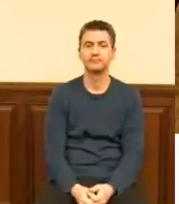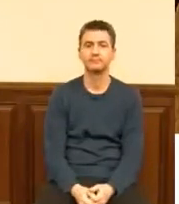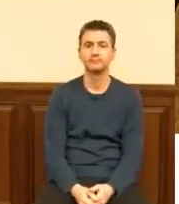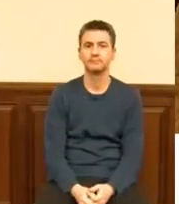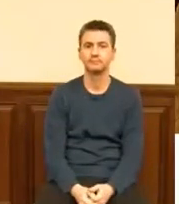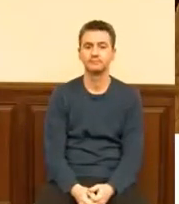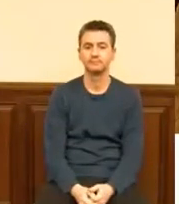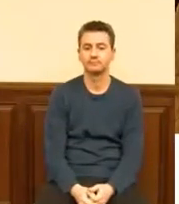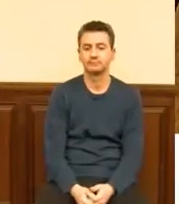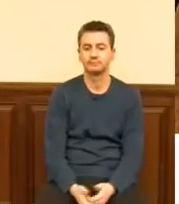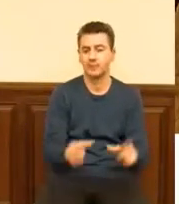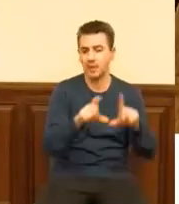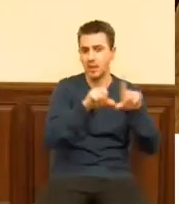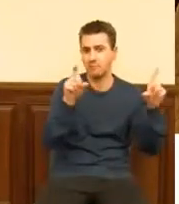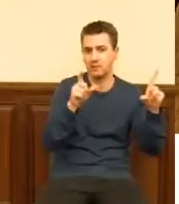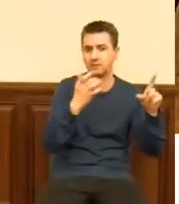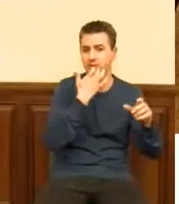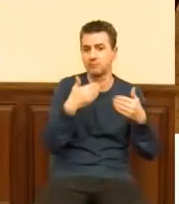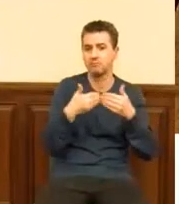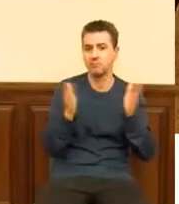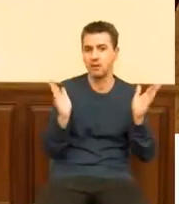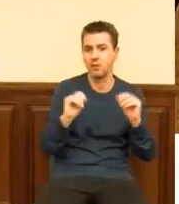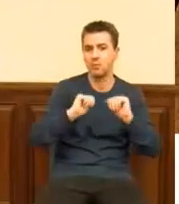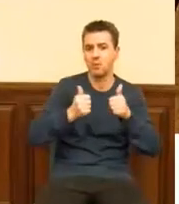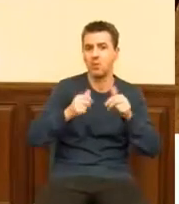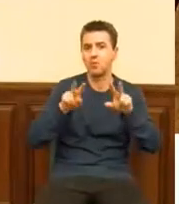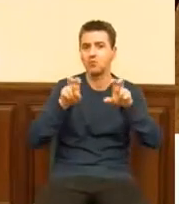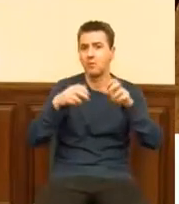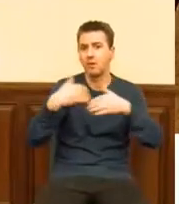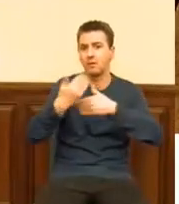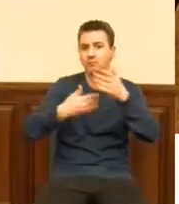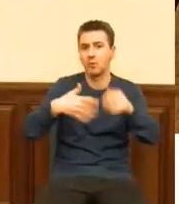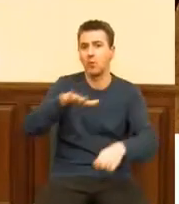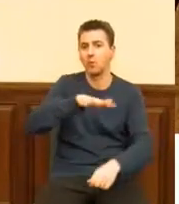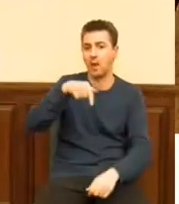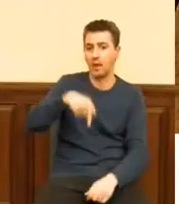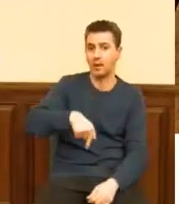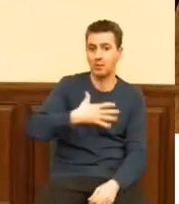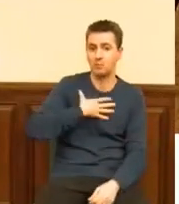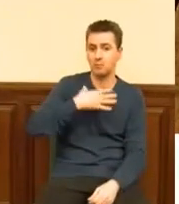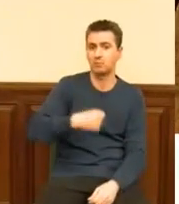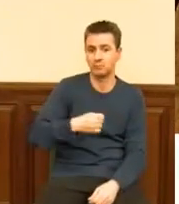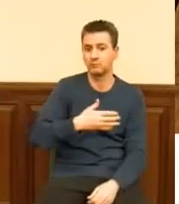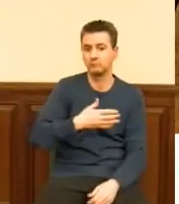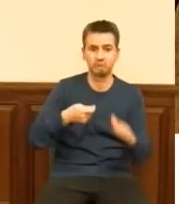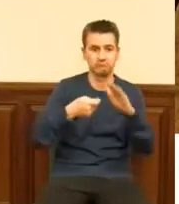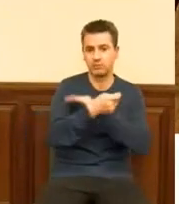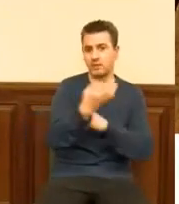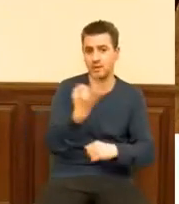que presentar una empresa que se va a ubicar aquí en el municipio y